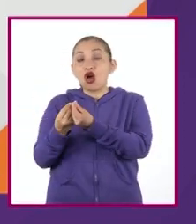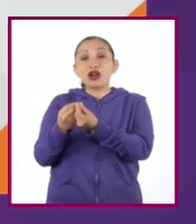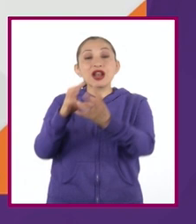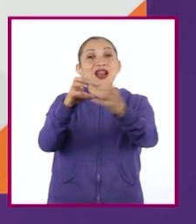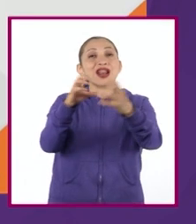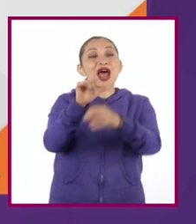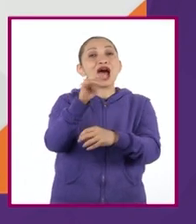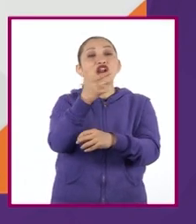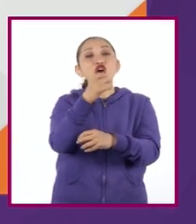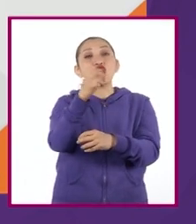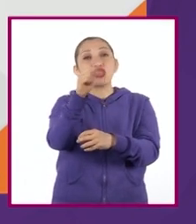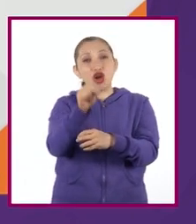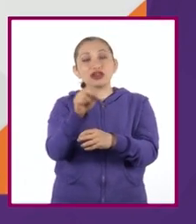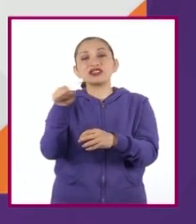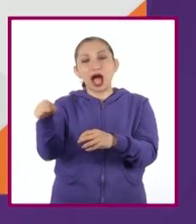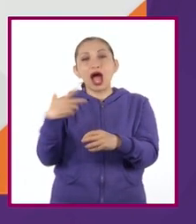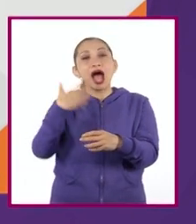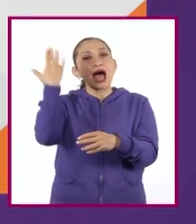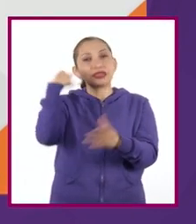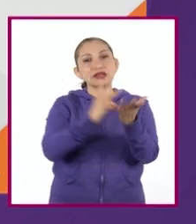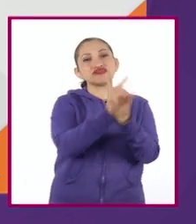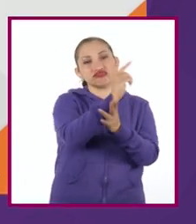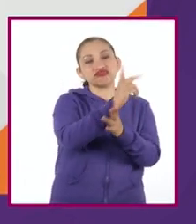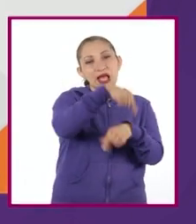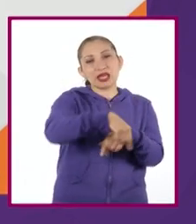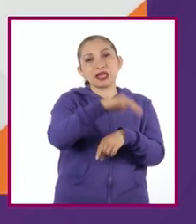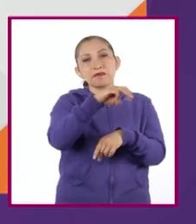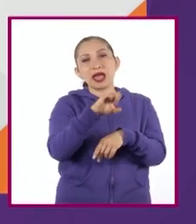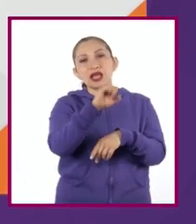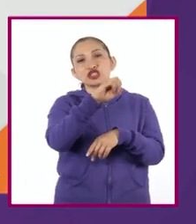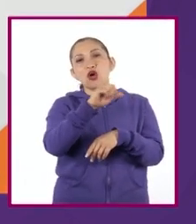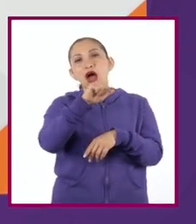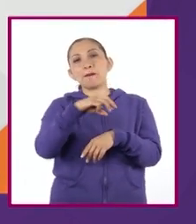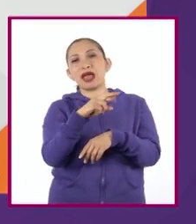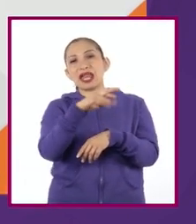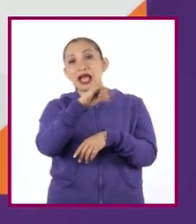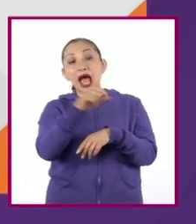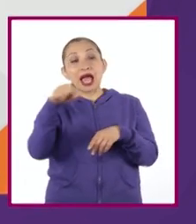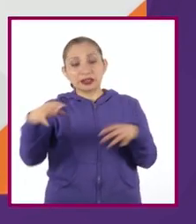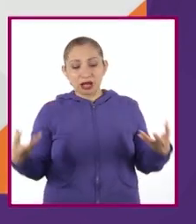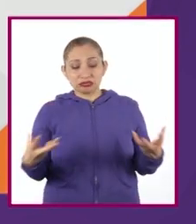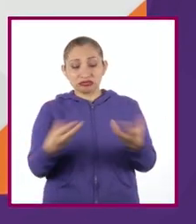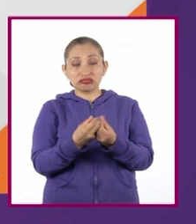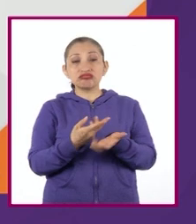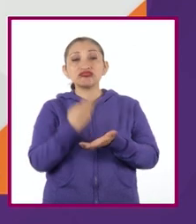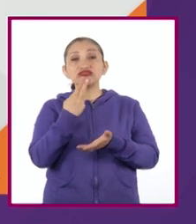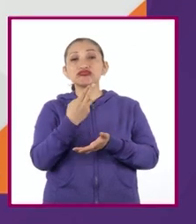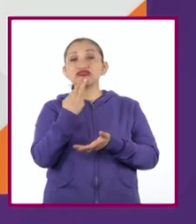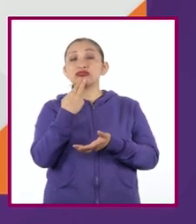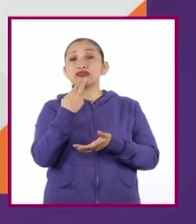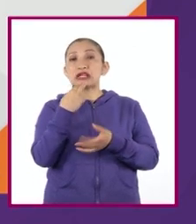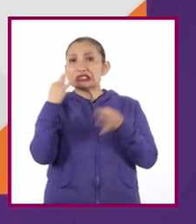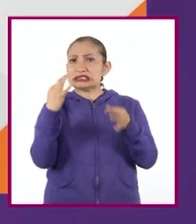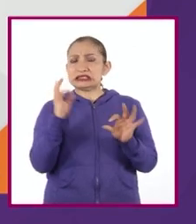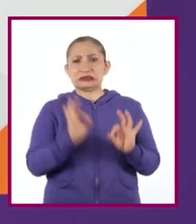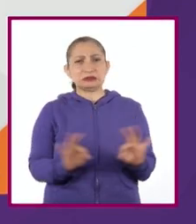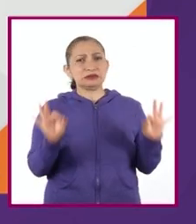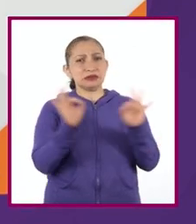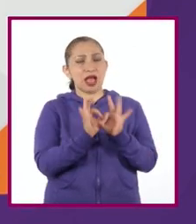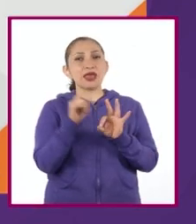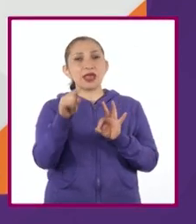el algodón que ya se cultivaba en Mesoamérica, fueron las materias primas por excelencia en